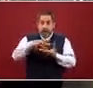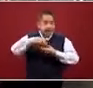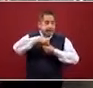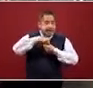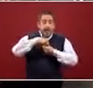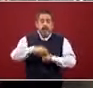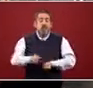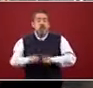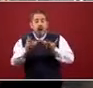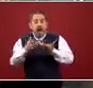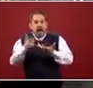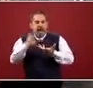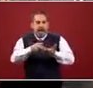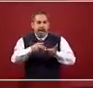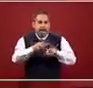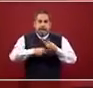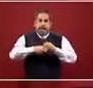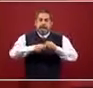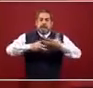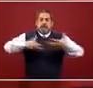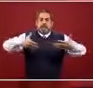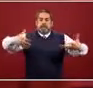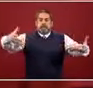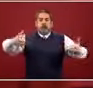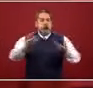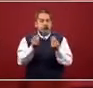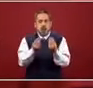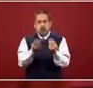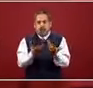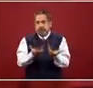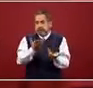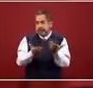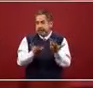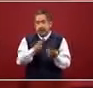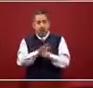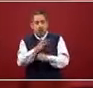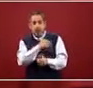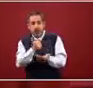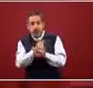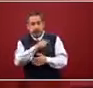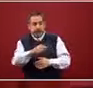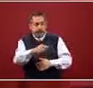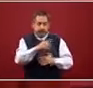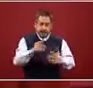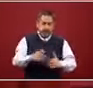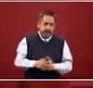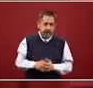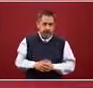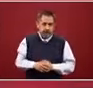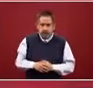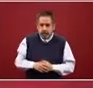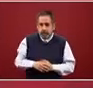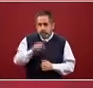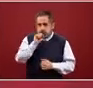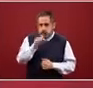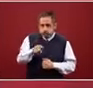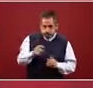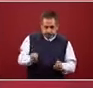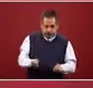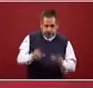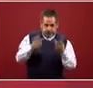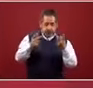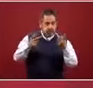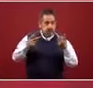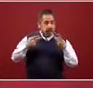siendo una región que aporte significativamente casos. Respecto a la cantidad de personas